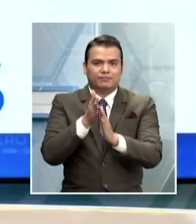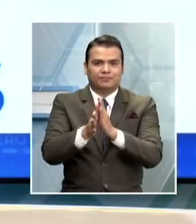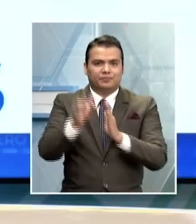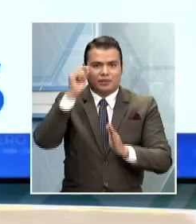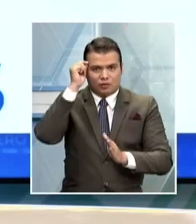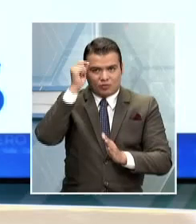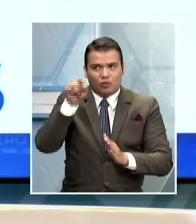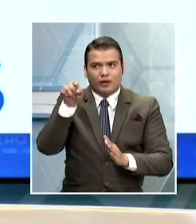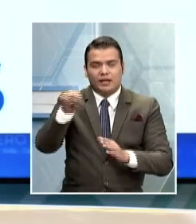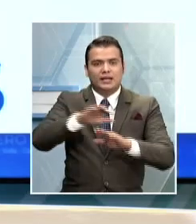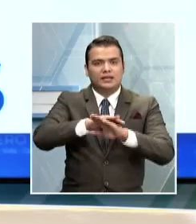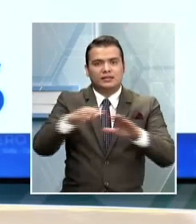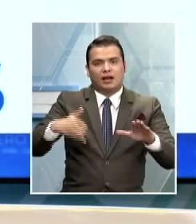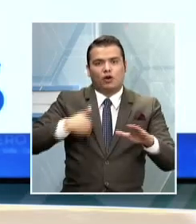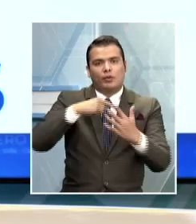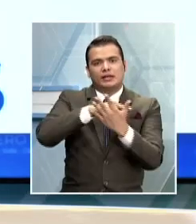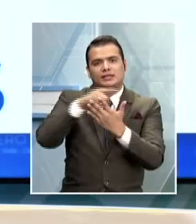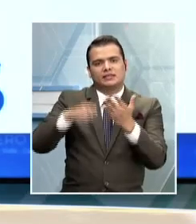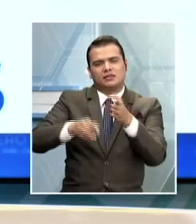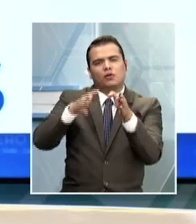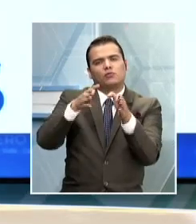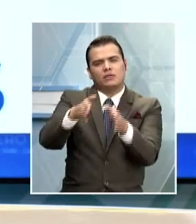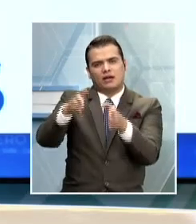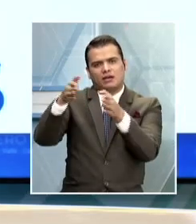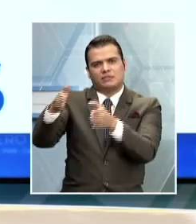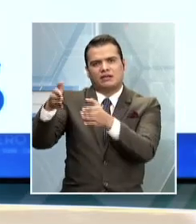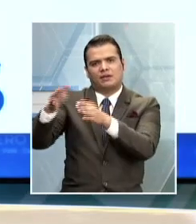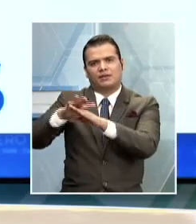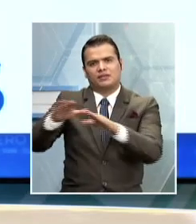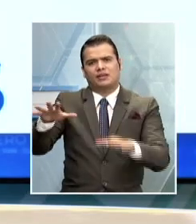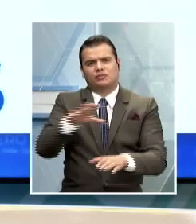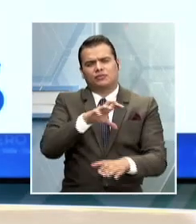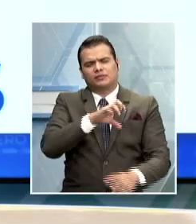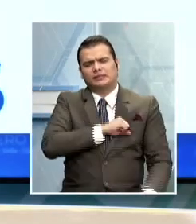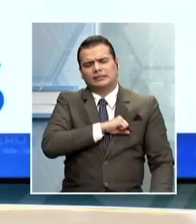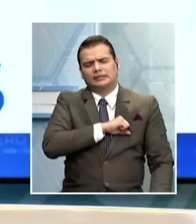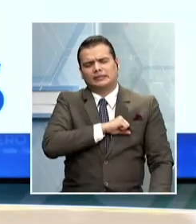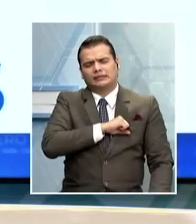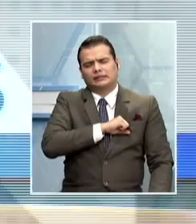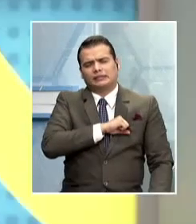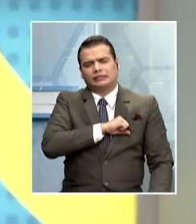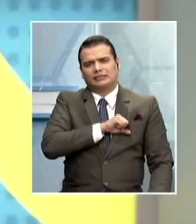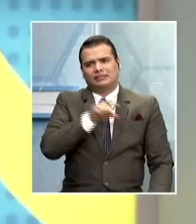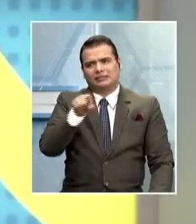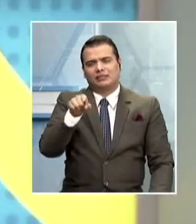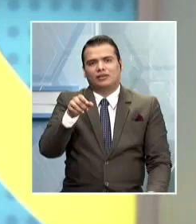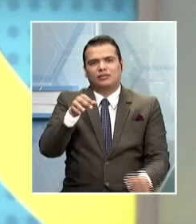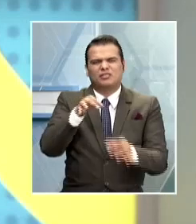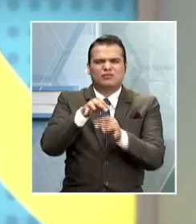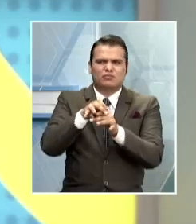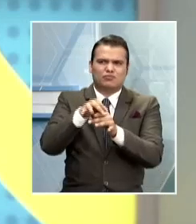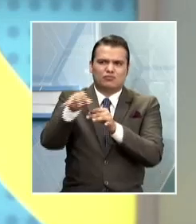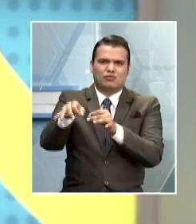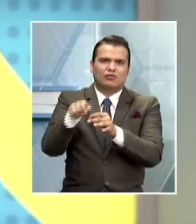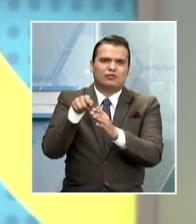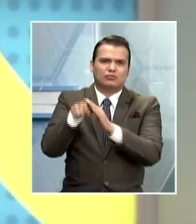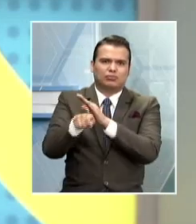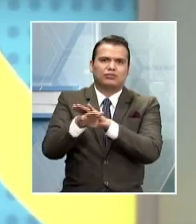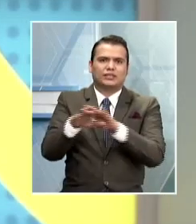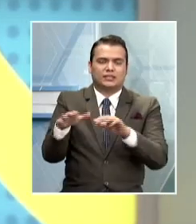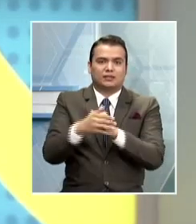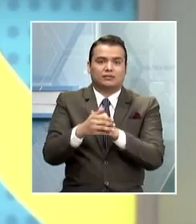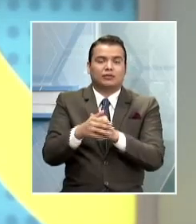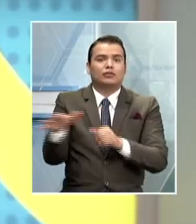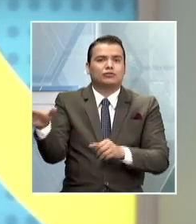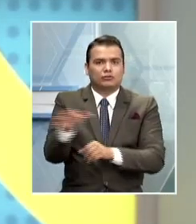e impotencia hay en Buga por la masacre en la vereda Cerro Rico que dejó 5 víctimas. Los familiares y la ciudadanía le